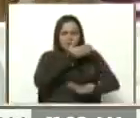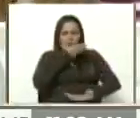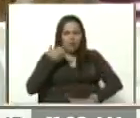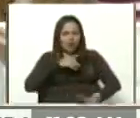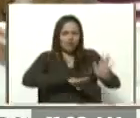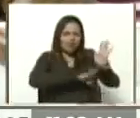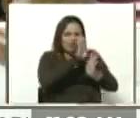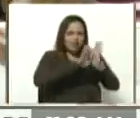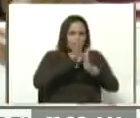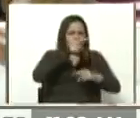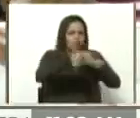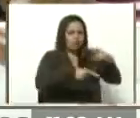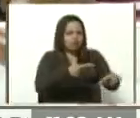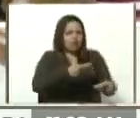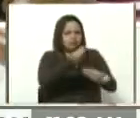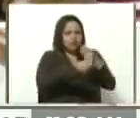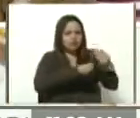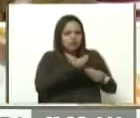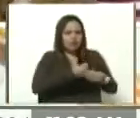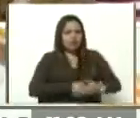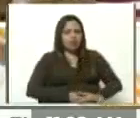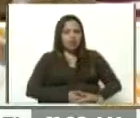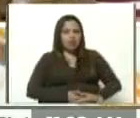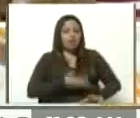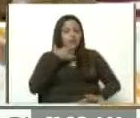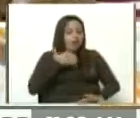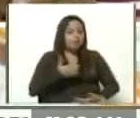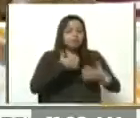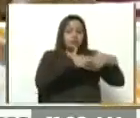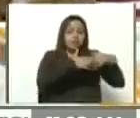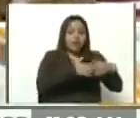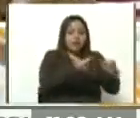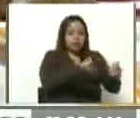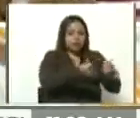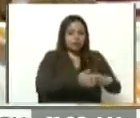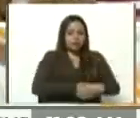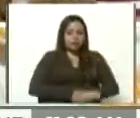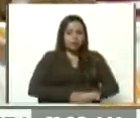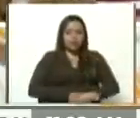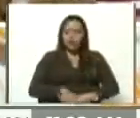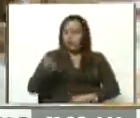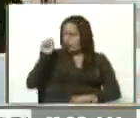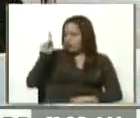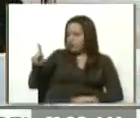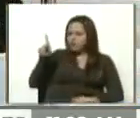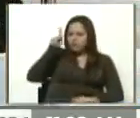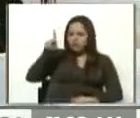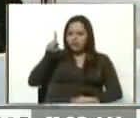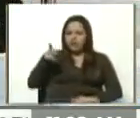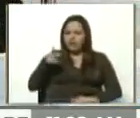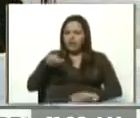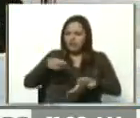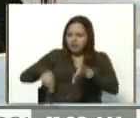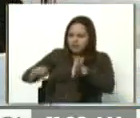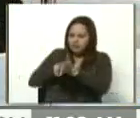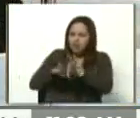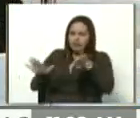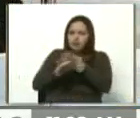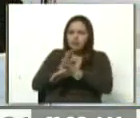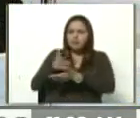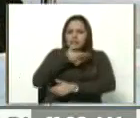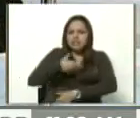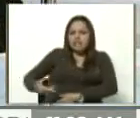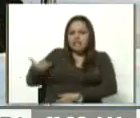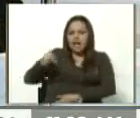procesos productivos, es decir, la industrialización de la economía. Profe, ¿en qué redunda el presidente ha anunciado el día de hoy el tema de que va a